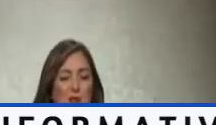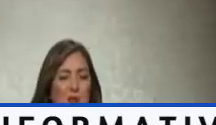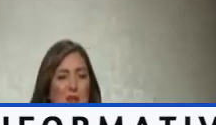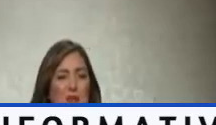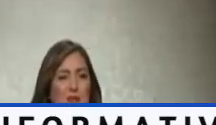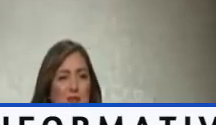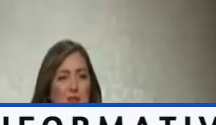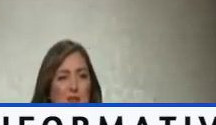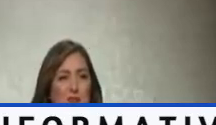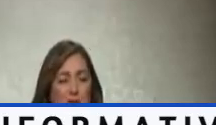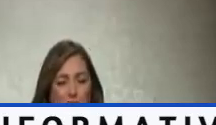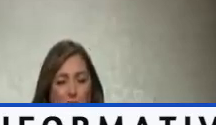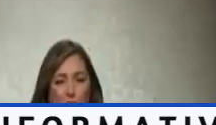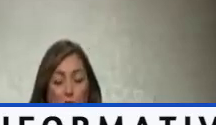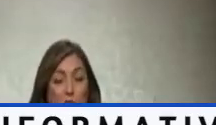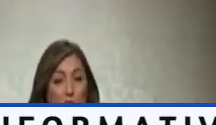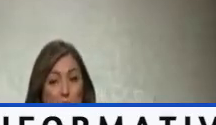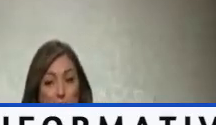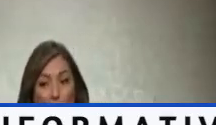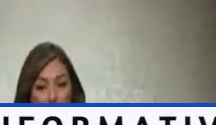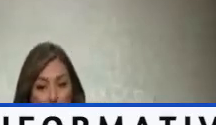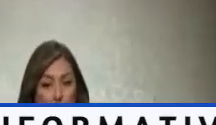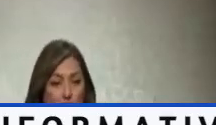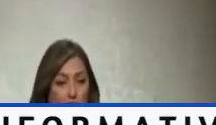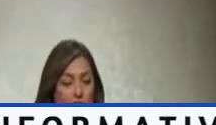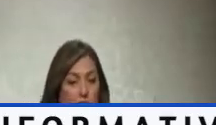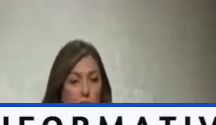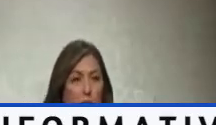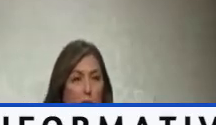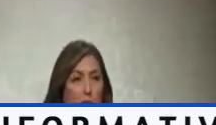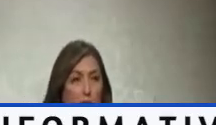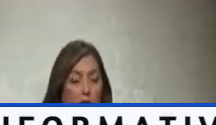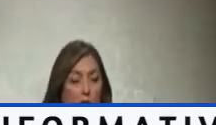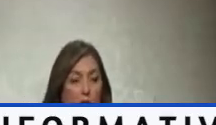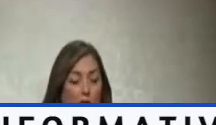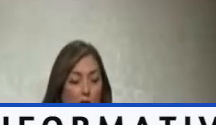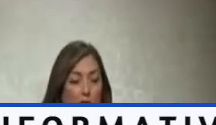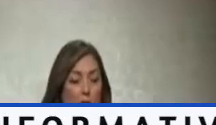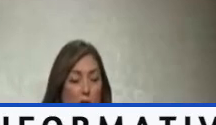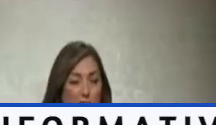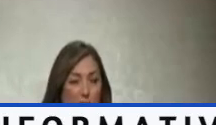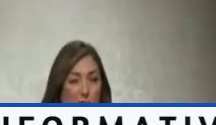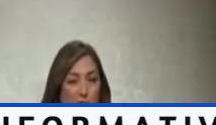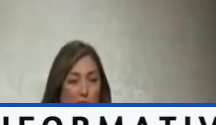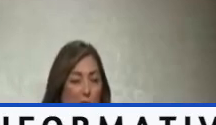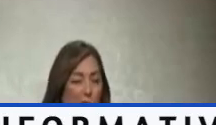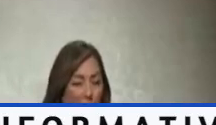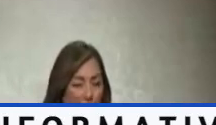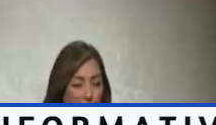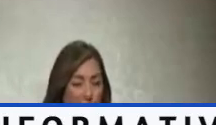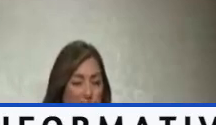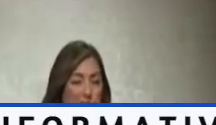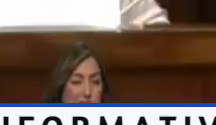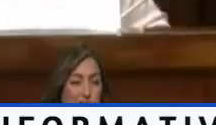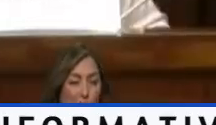gastos de traslado y residencia en la ciudad de Quito. Sí es un poco ilógico que por otro lado se quiera